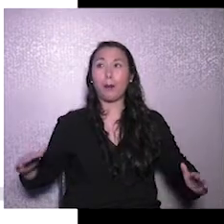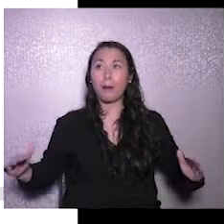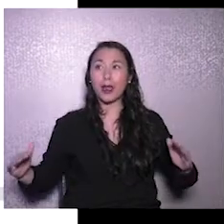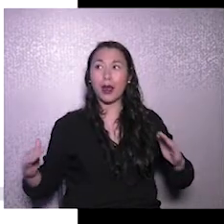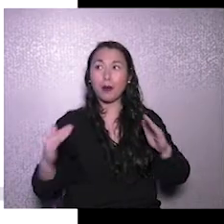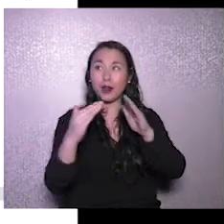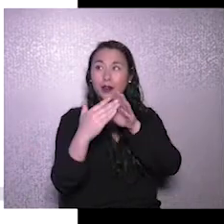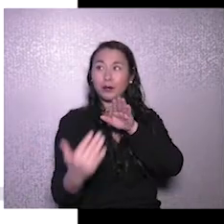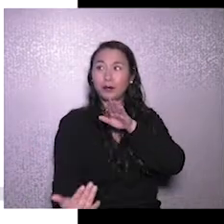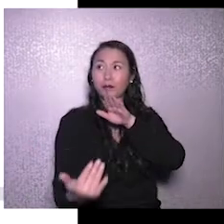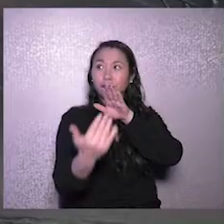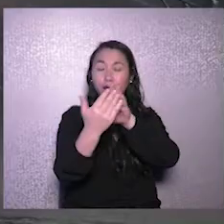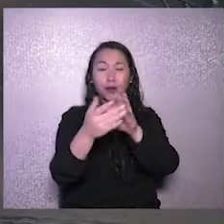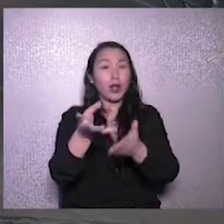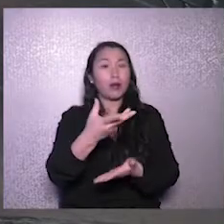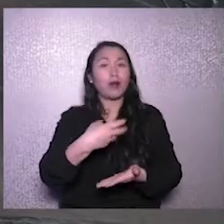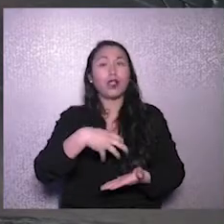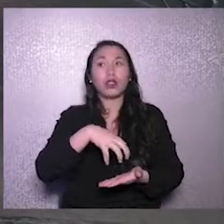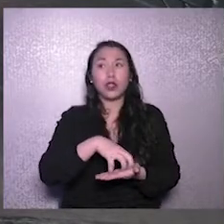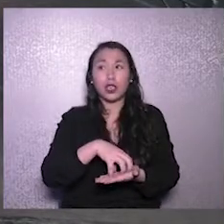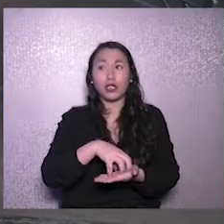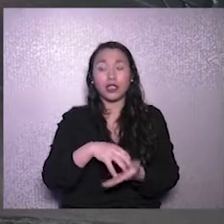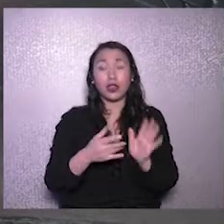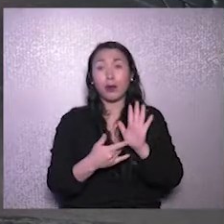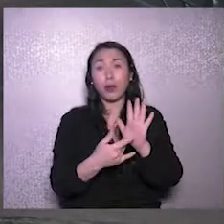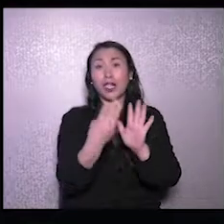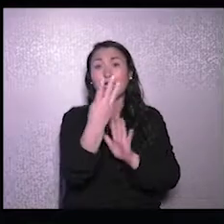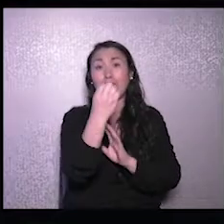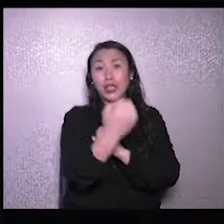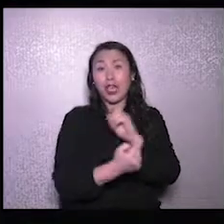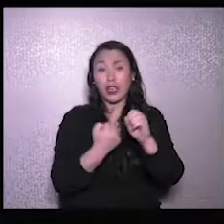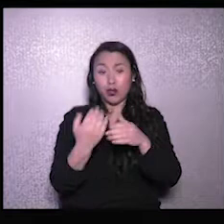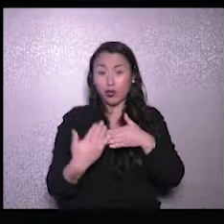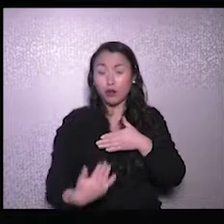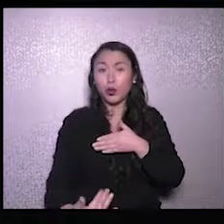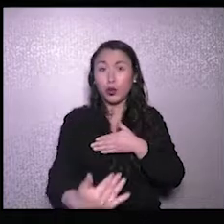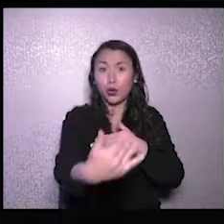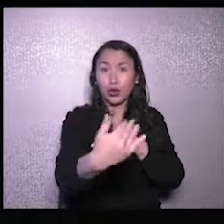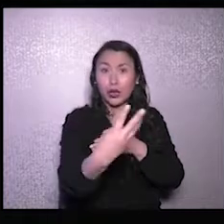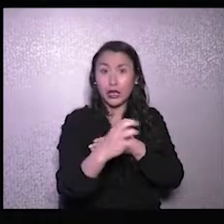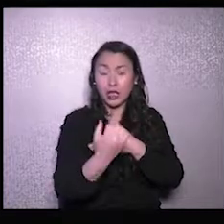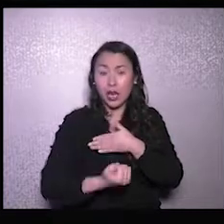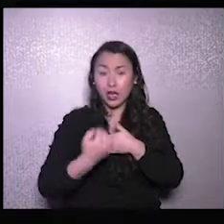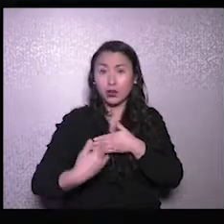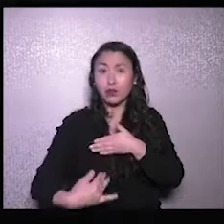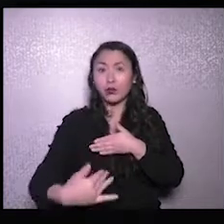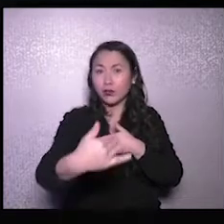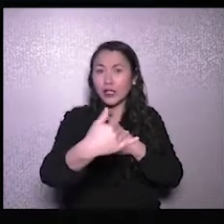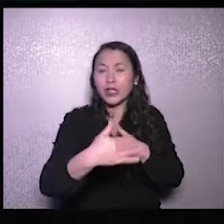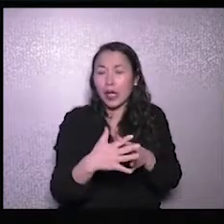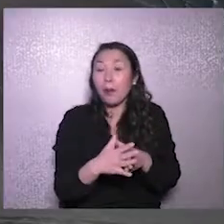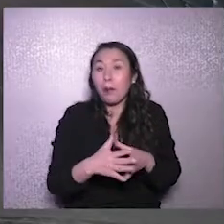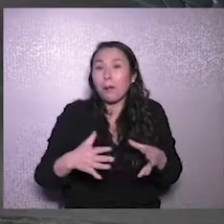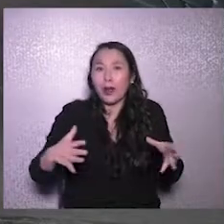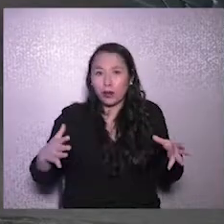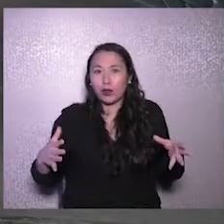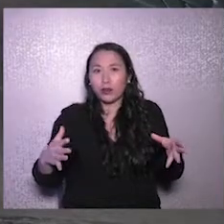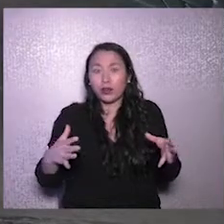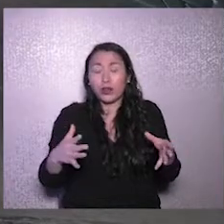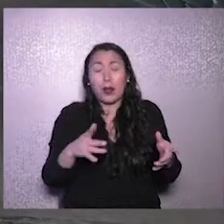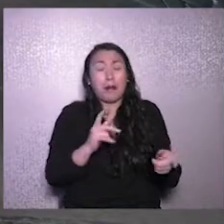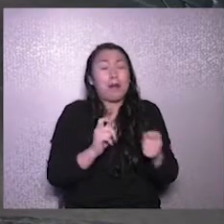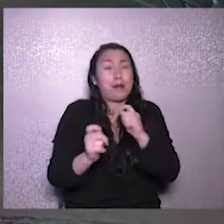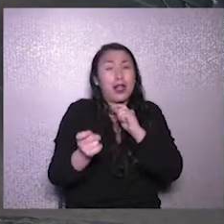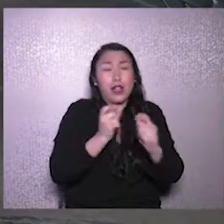poblacional que nos muestra que en 30 años más la población va a ser absolutamente mayor, y por lo tanto todo el riesgo de las